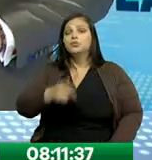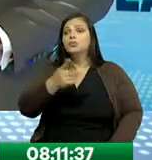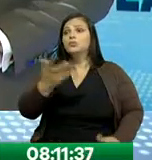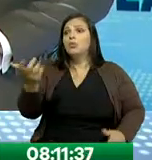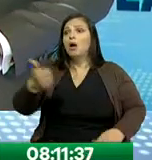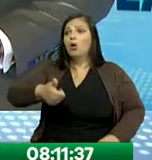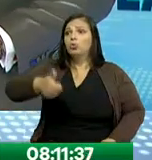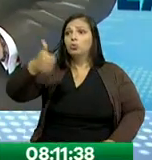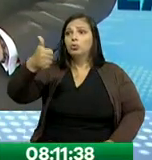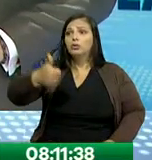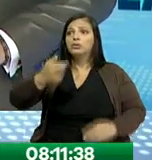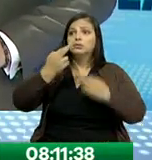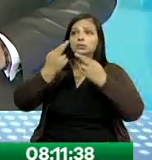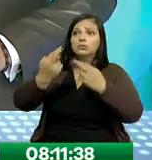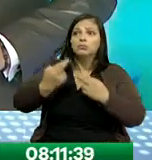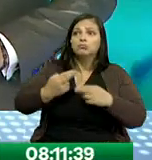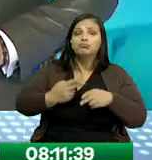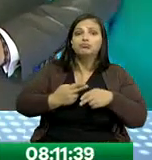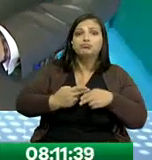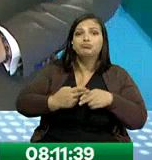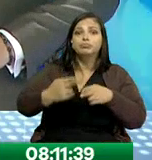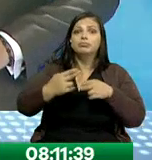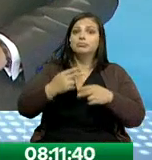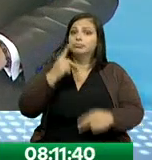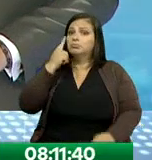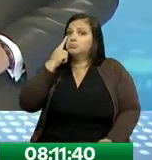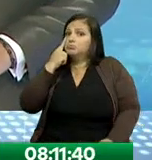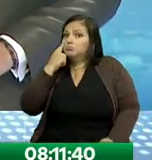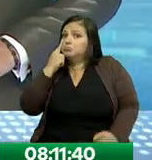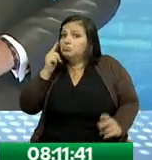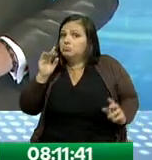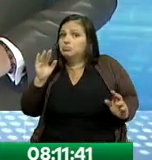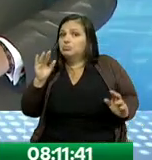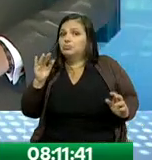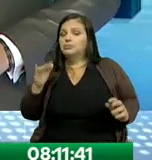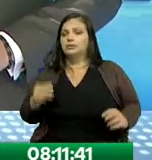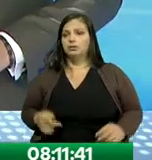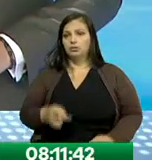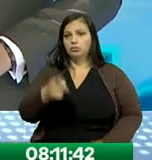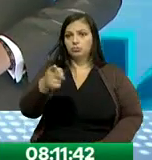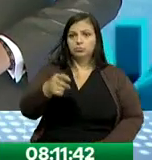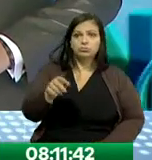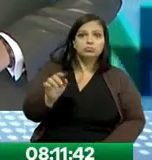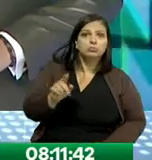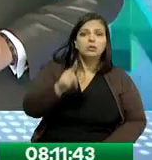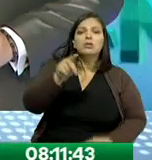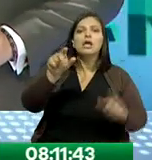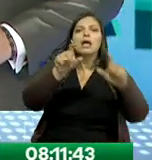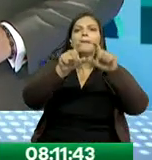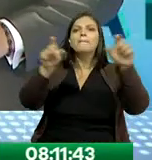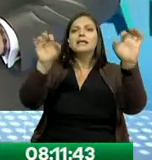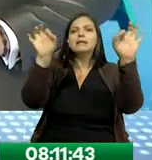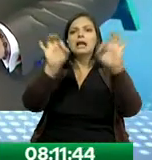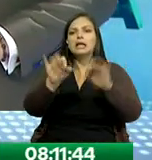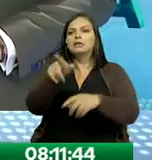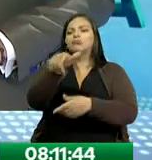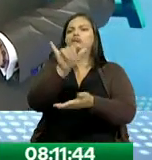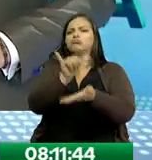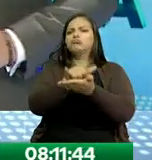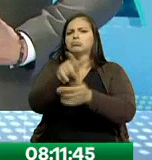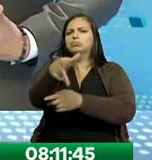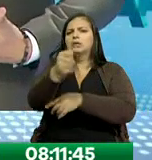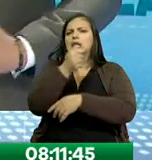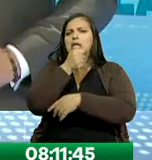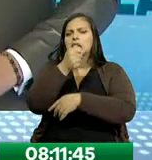cualquier momento nuevamente contigo, mi querido Hugo, ahí informándonos desde la empresa eléctrica alguna denuncia que tenga, porque sigue